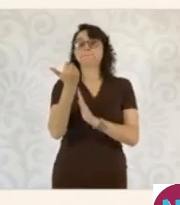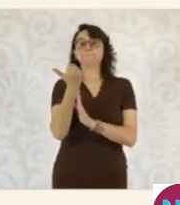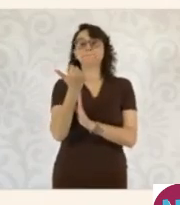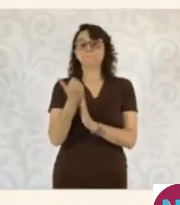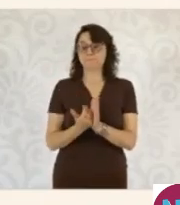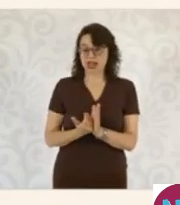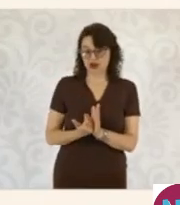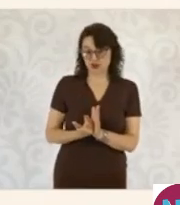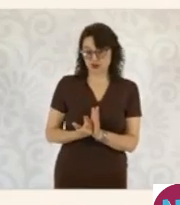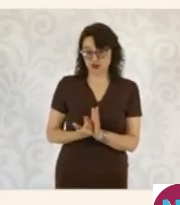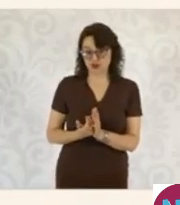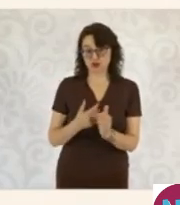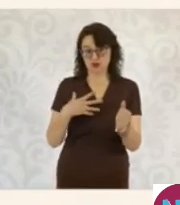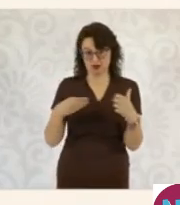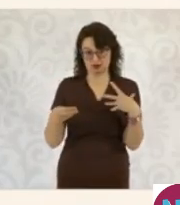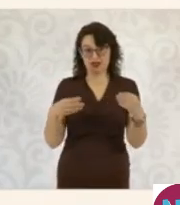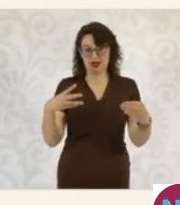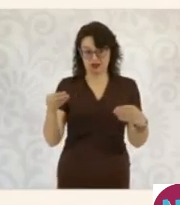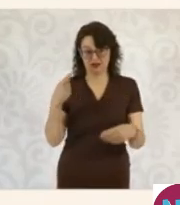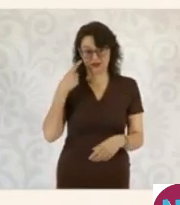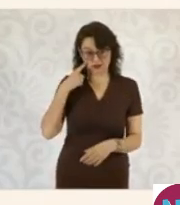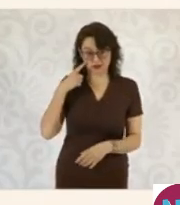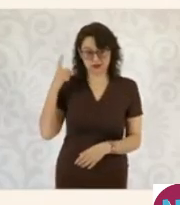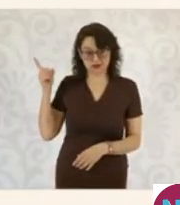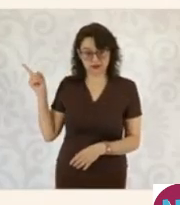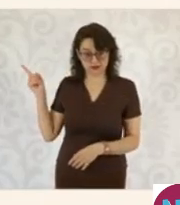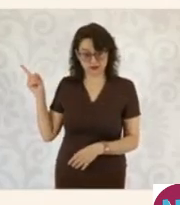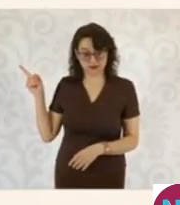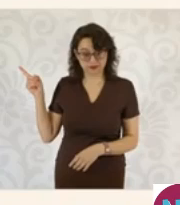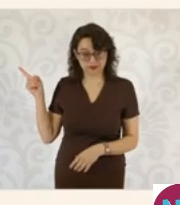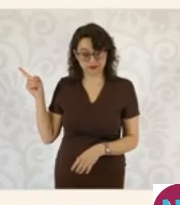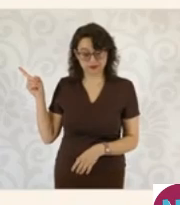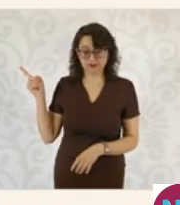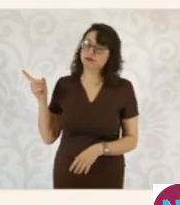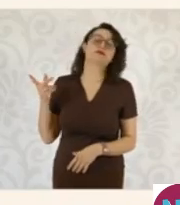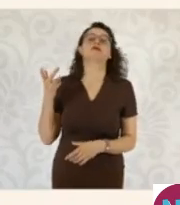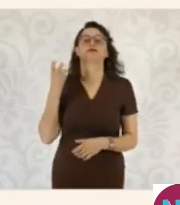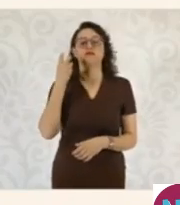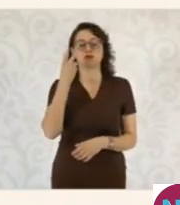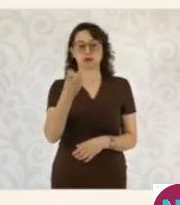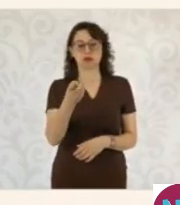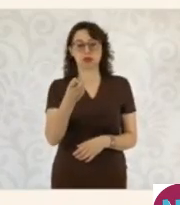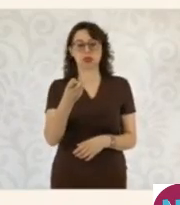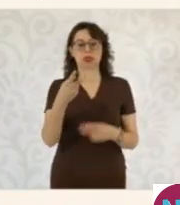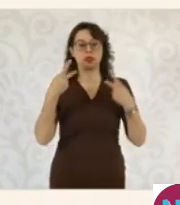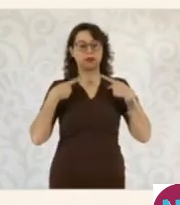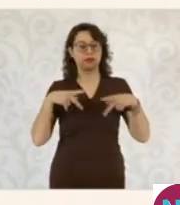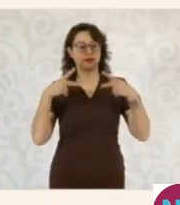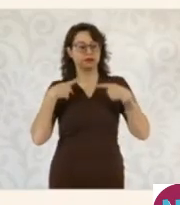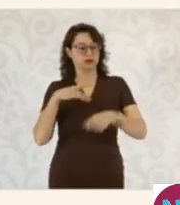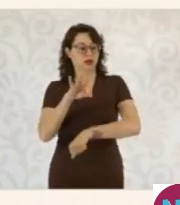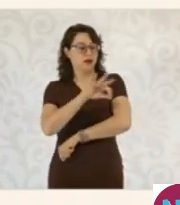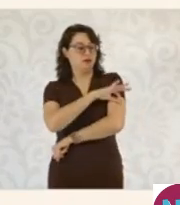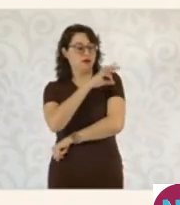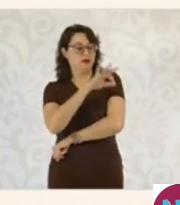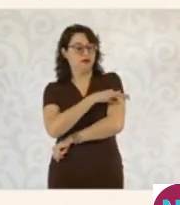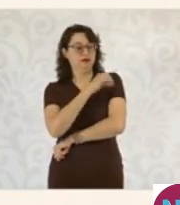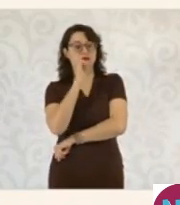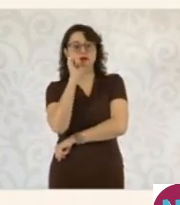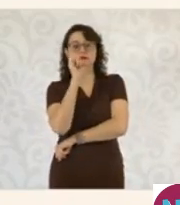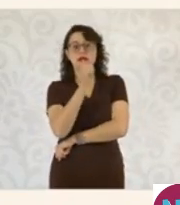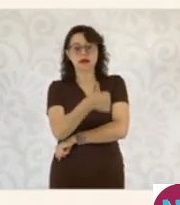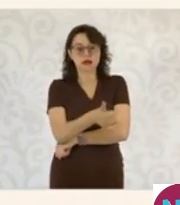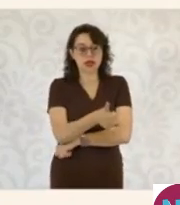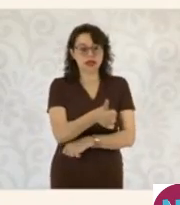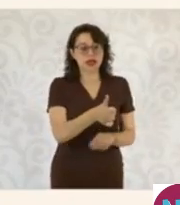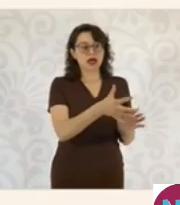otras infecciones. Cabe señalar que la probabilidad de contagiarse de una persona no vacunada al estar en contacto